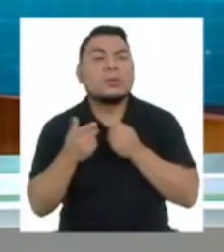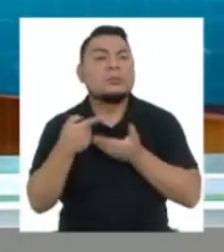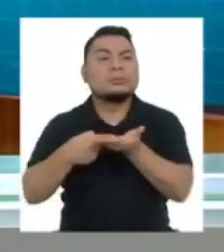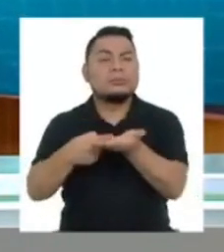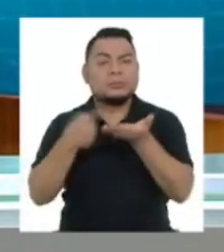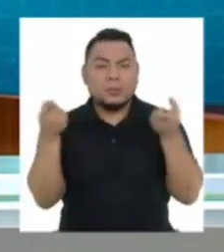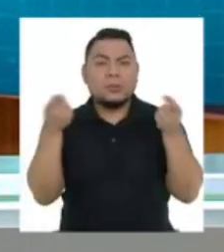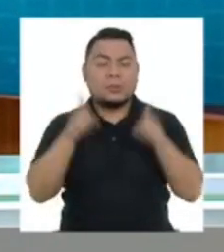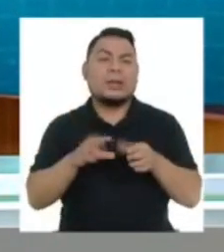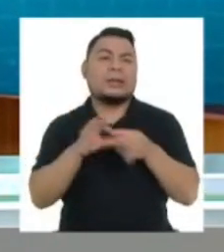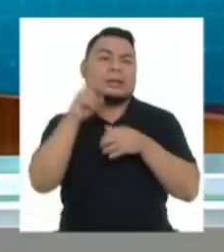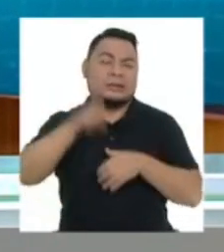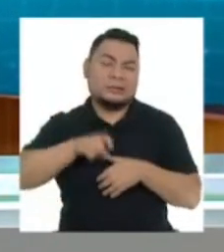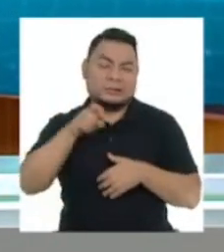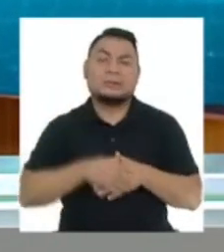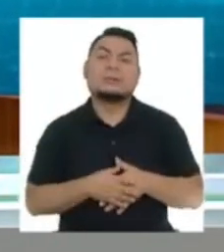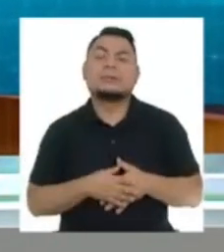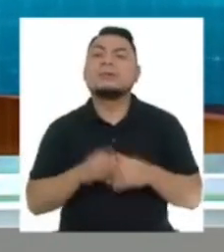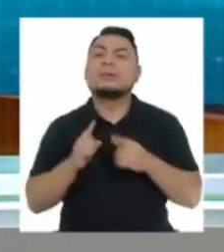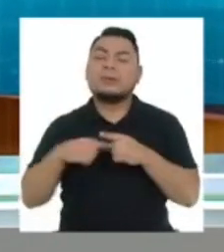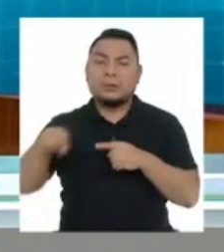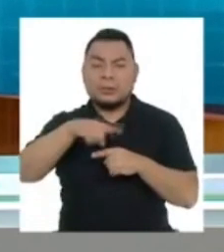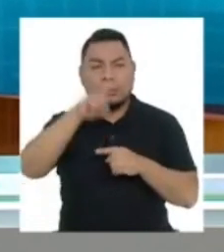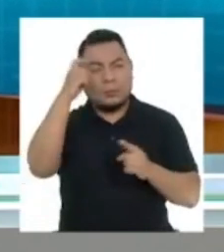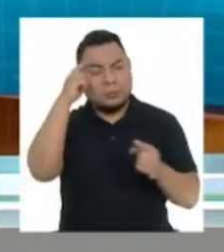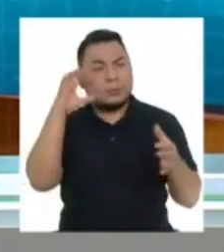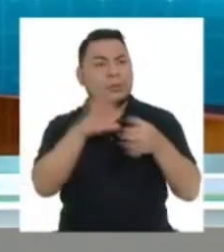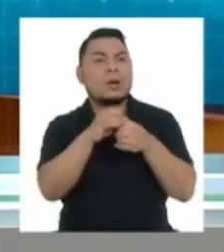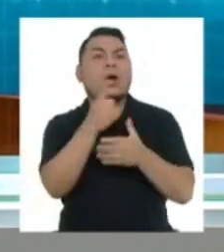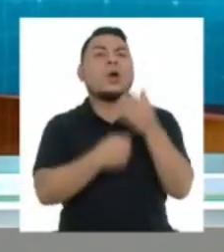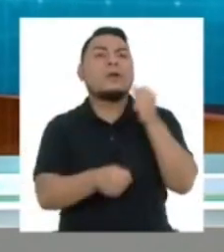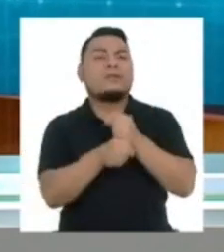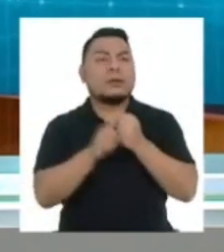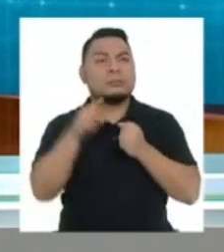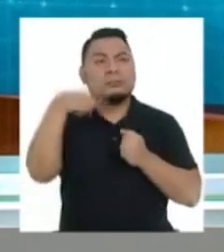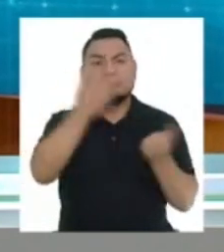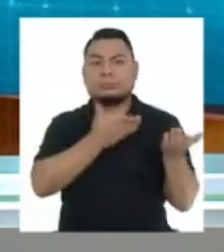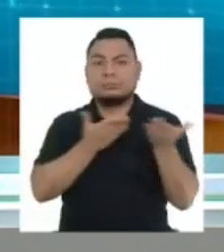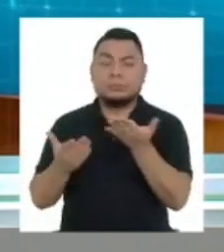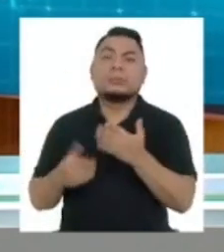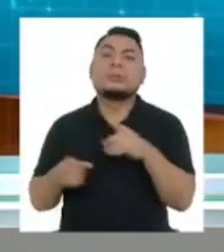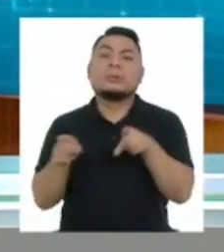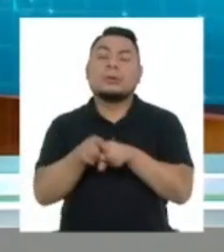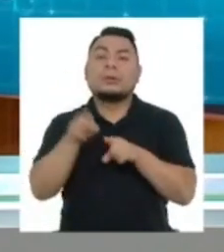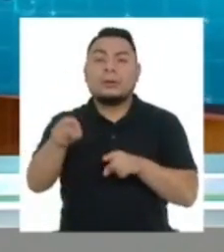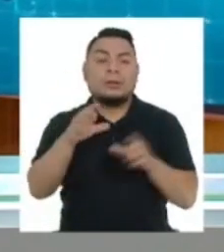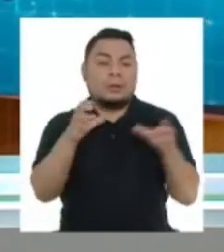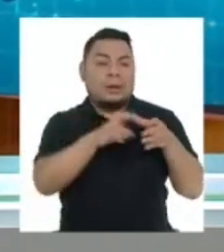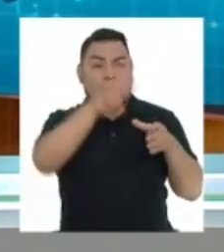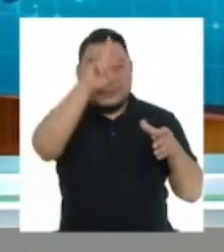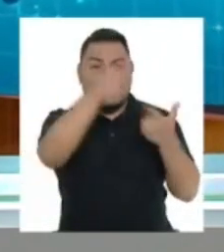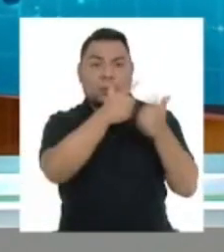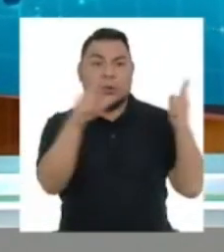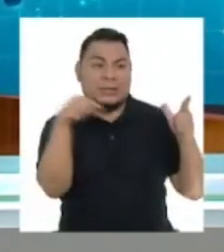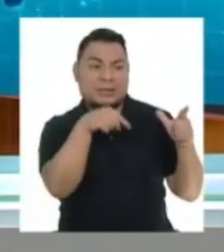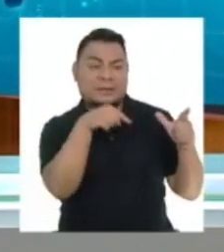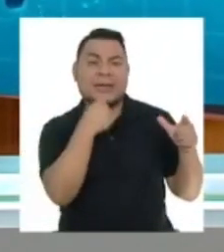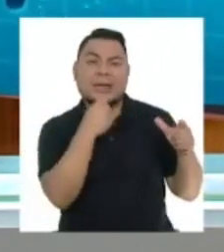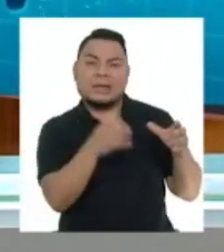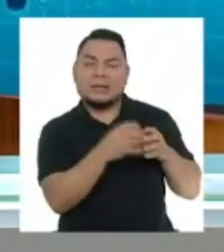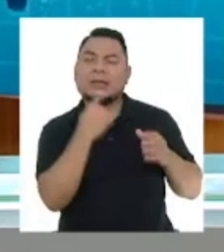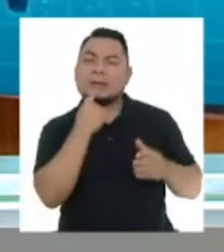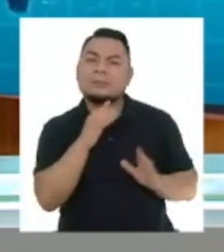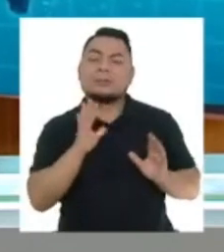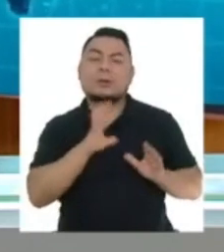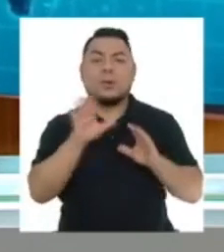consensos necesarios con las distintas cintas políticas, con miras al voto de confianza. Respecto a la postura de Perú Libre frente al nuevo gabinete, indicó